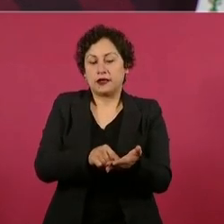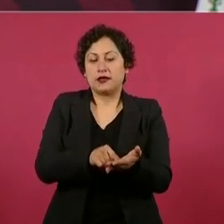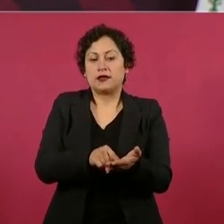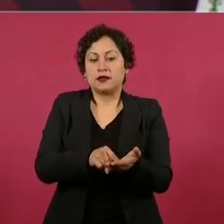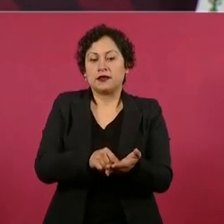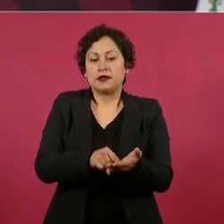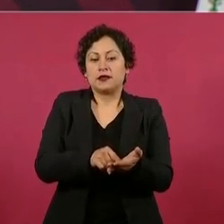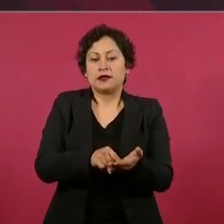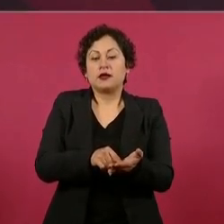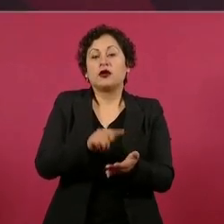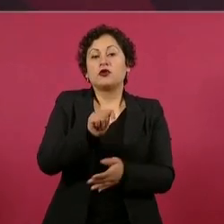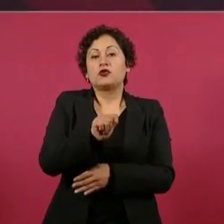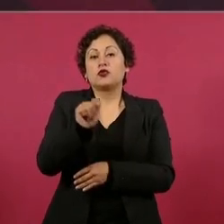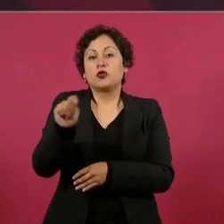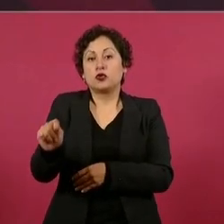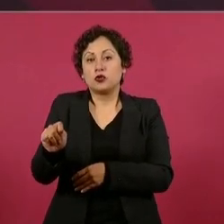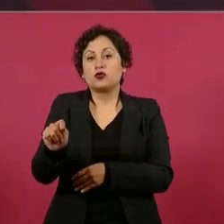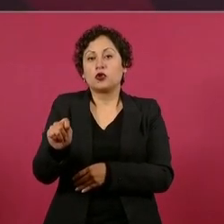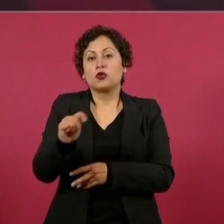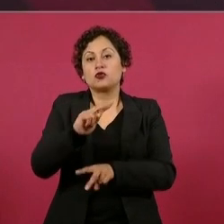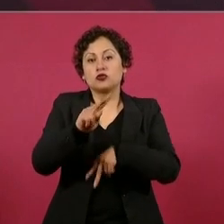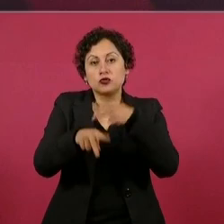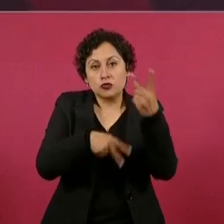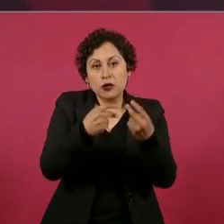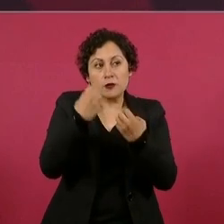hicimos una revisión del ISSSTE,